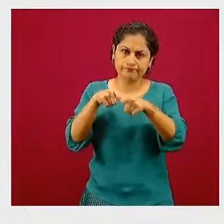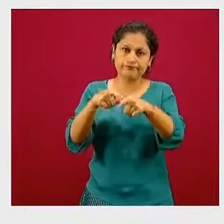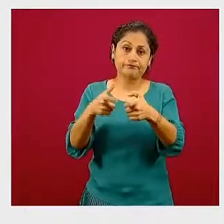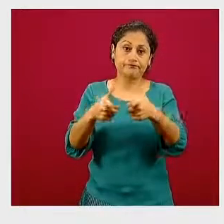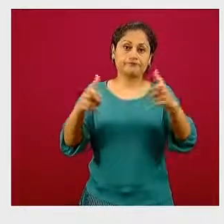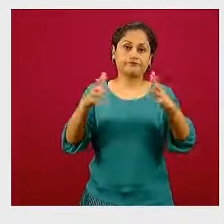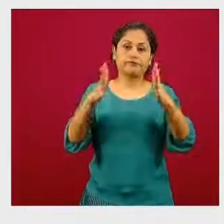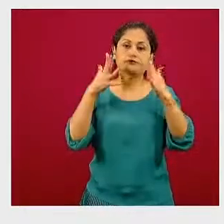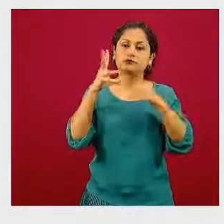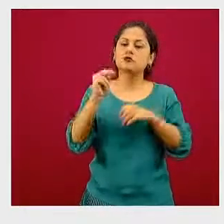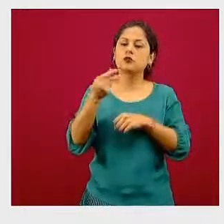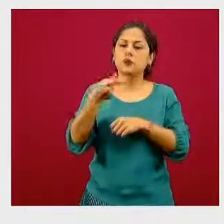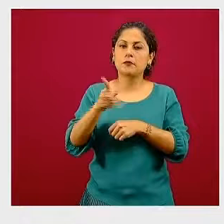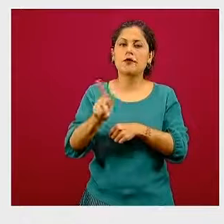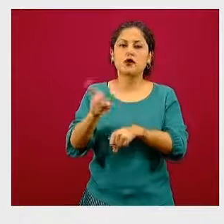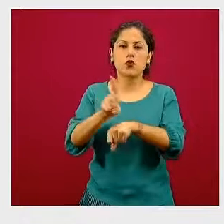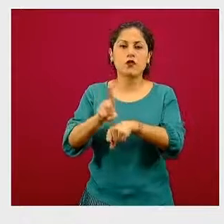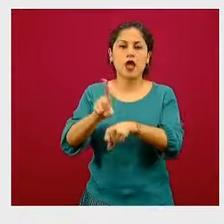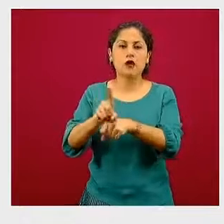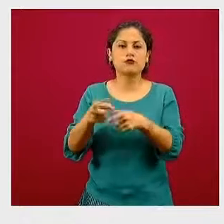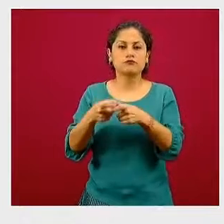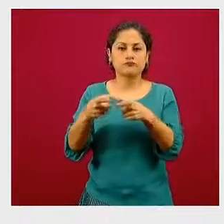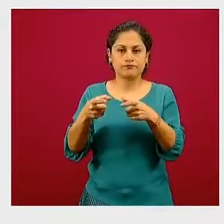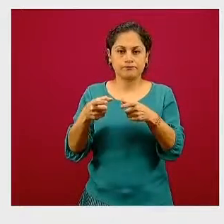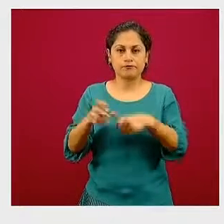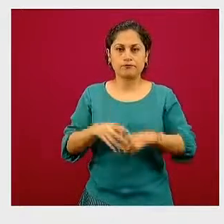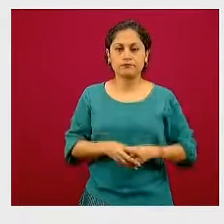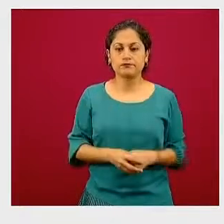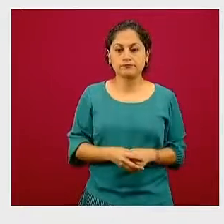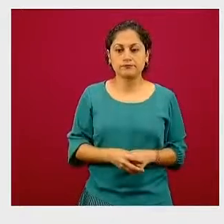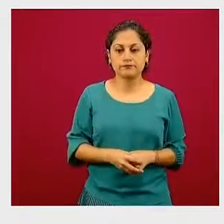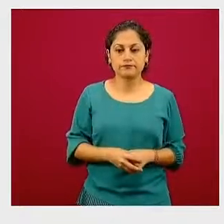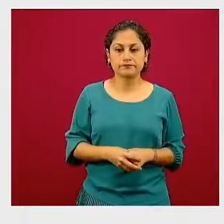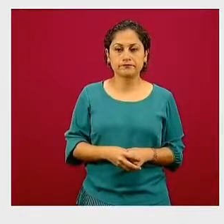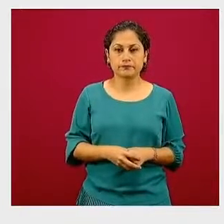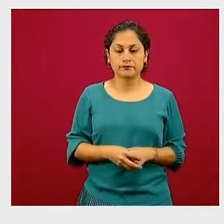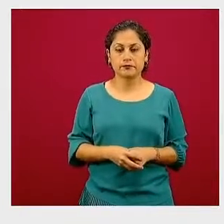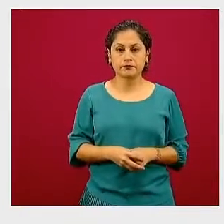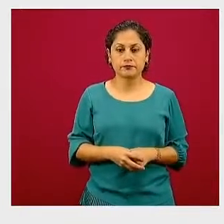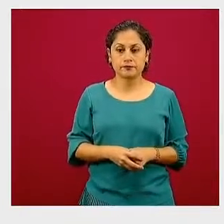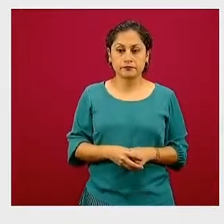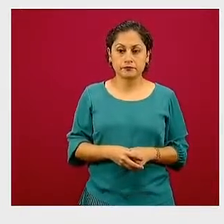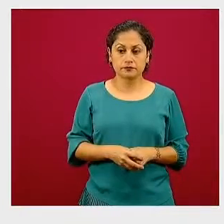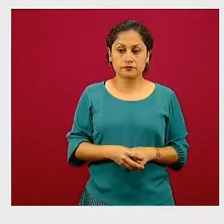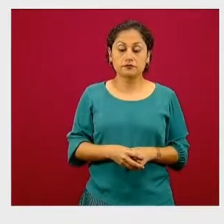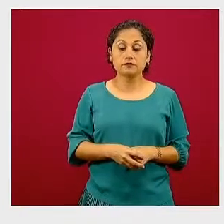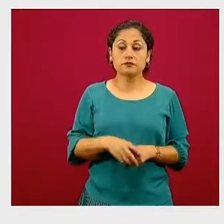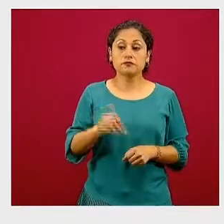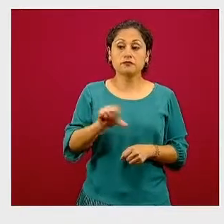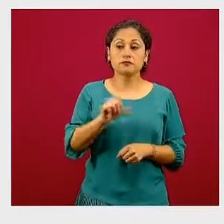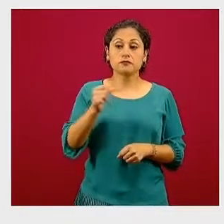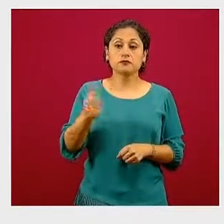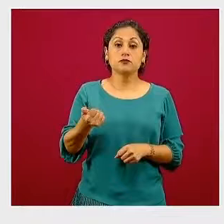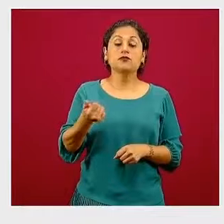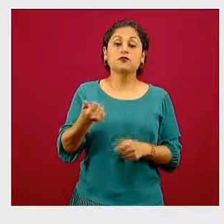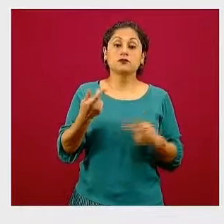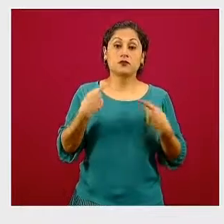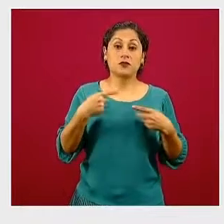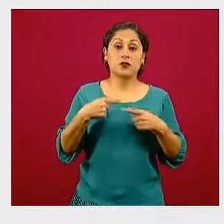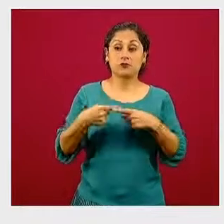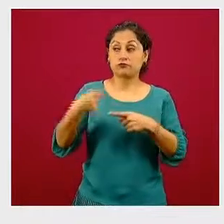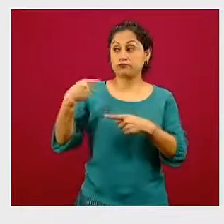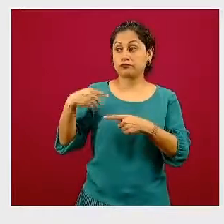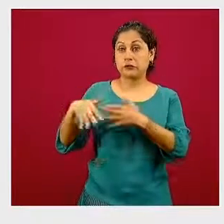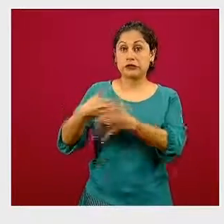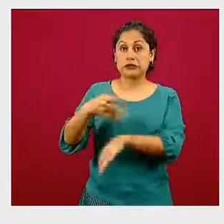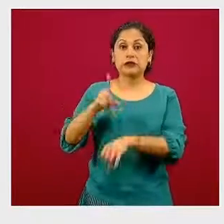todos los días y prácticamente hacen un balance con los casos que empiezan a quedar en el día 15. Si vemos